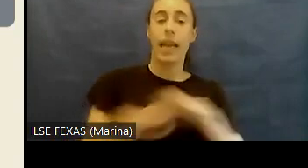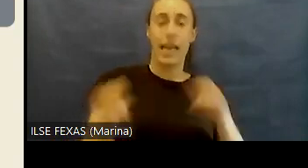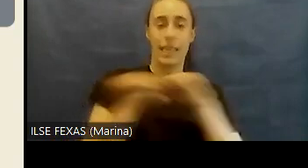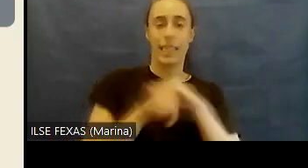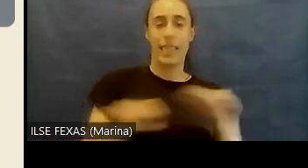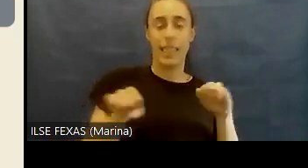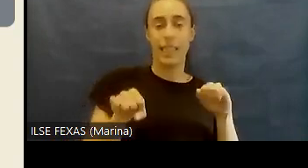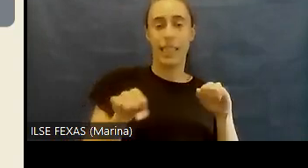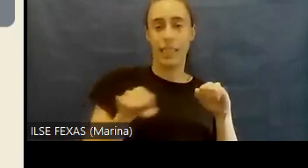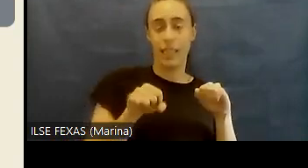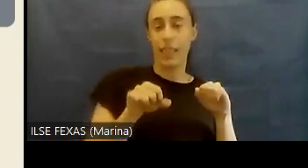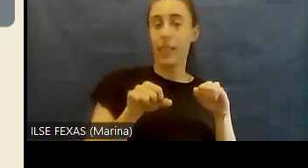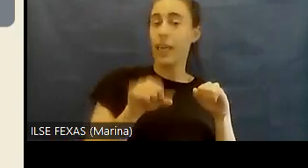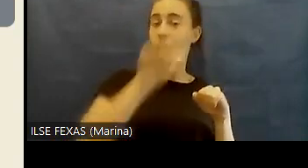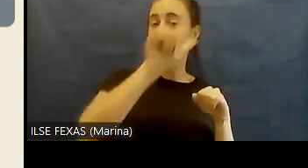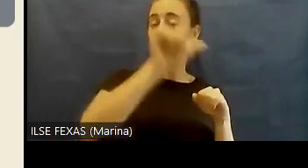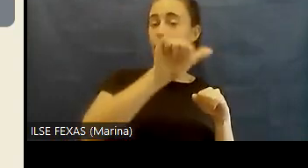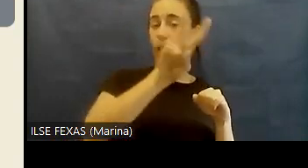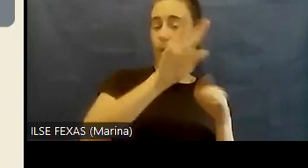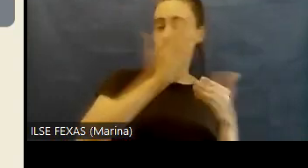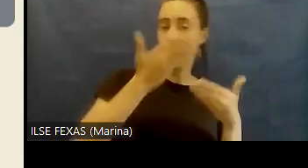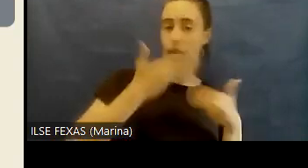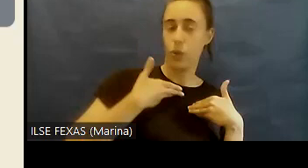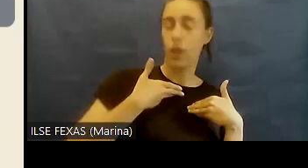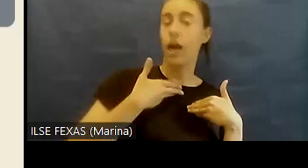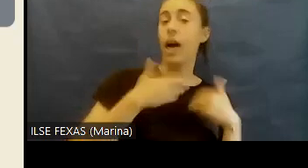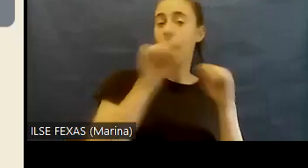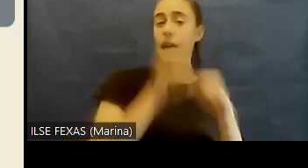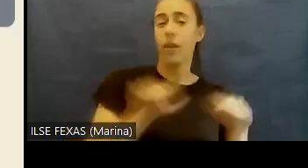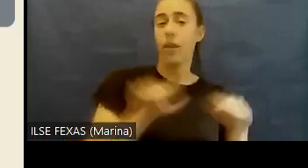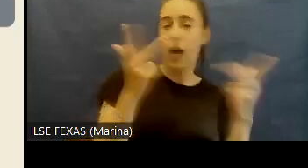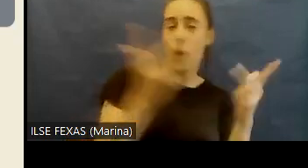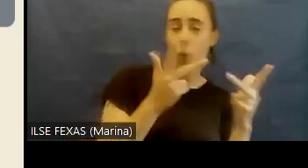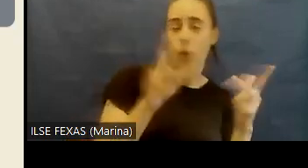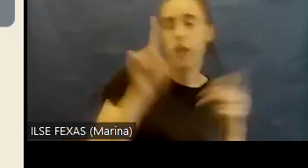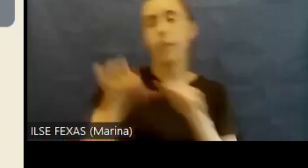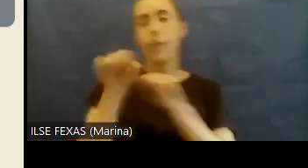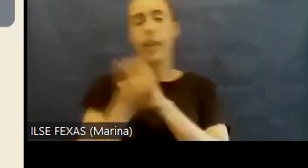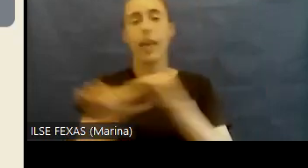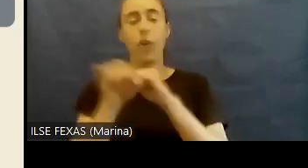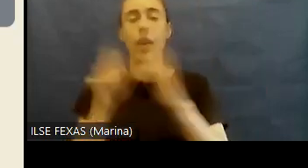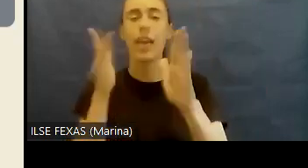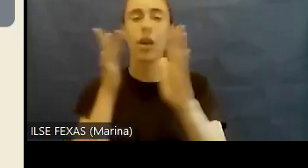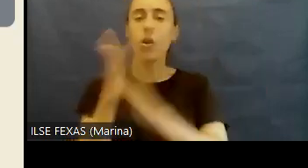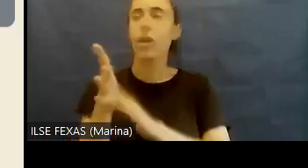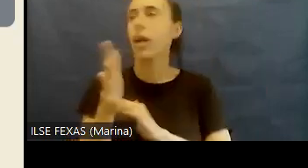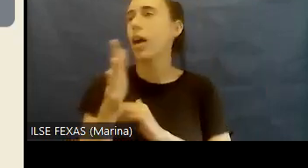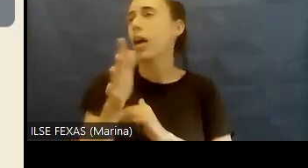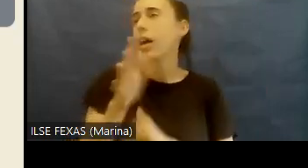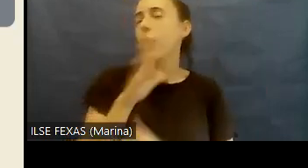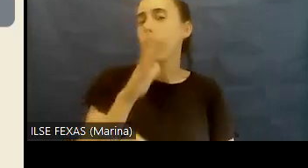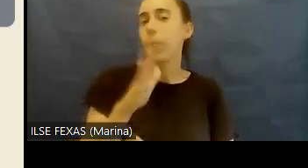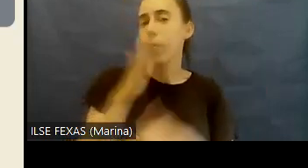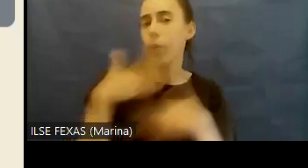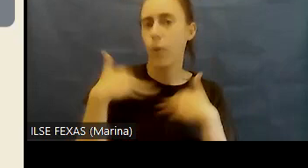pero también para la gastritis tanto aguda como crónica por cualquier otro agente, es decir, por mala circulación,